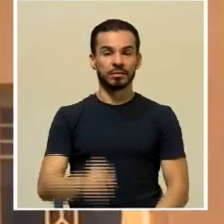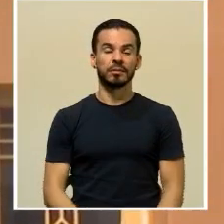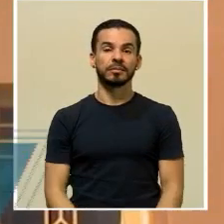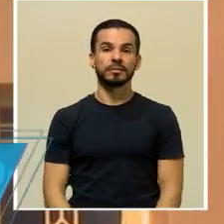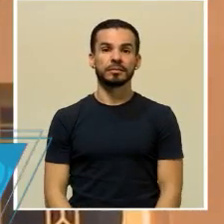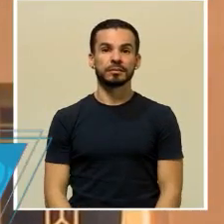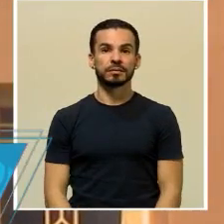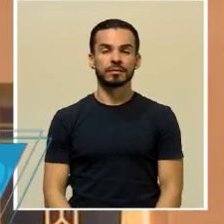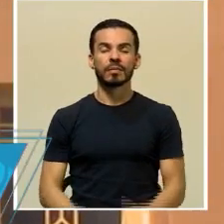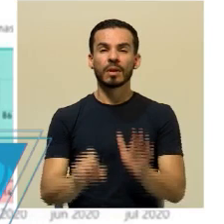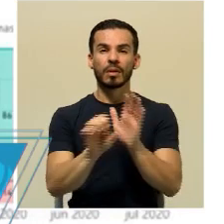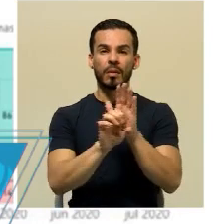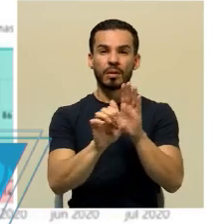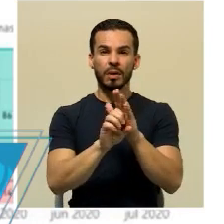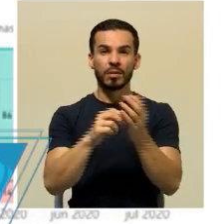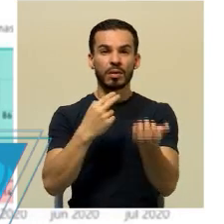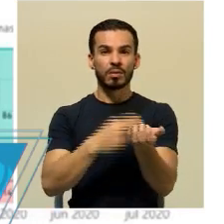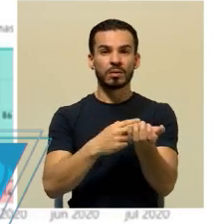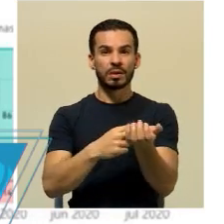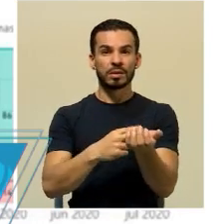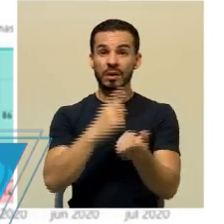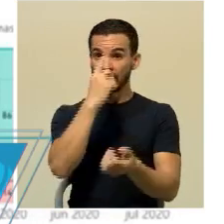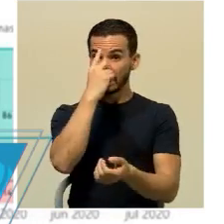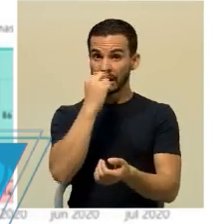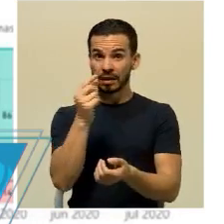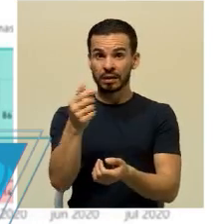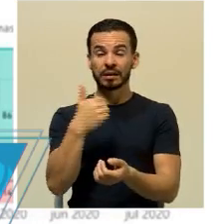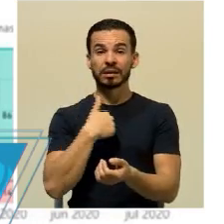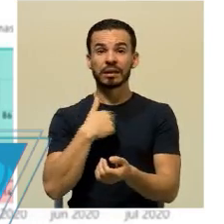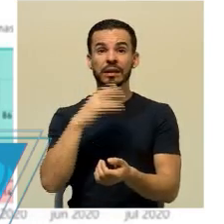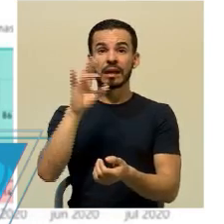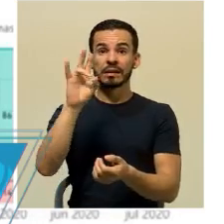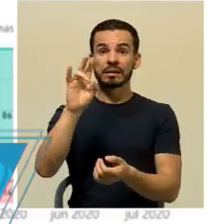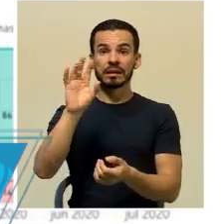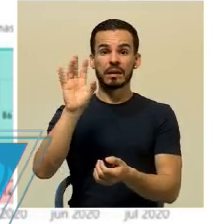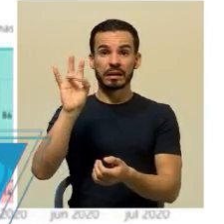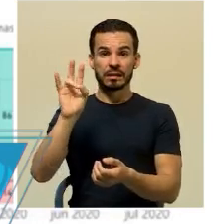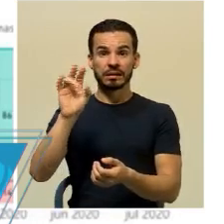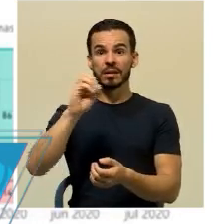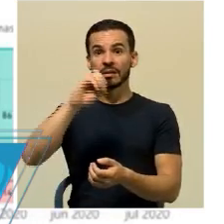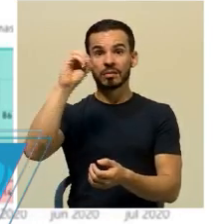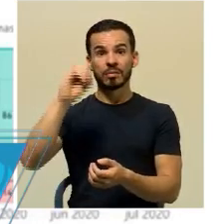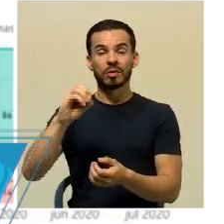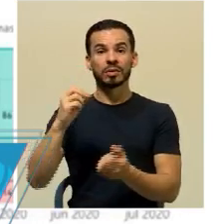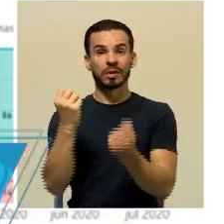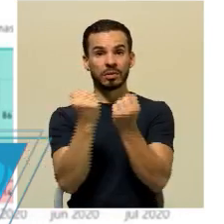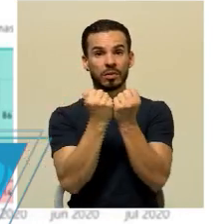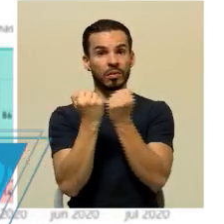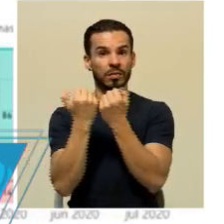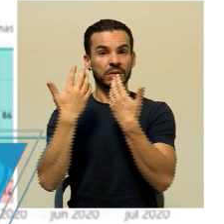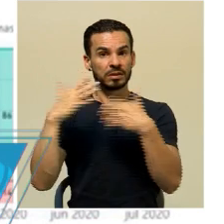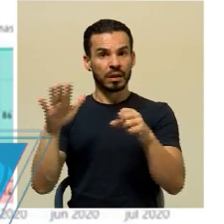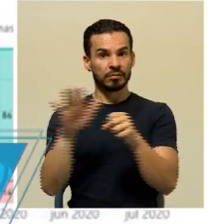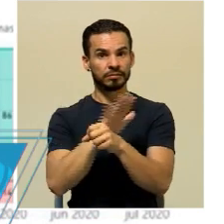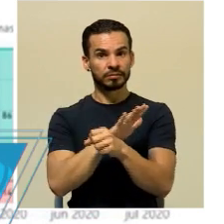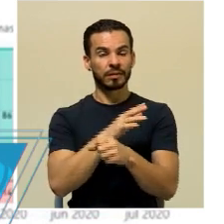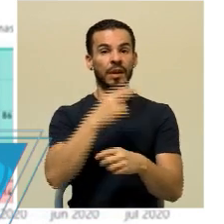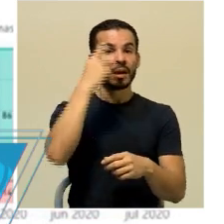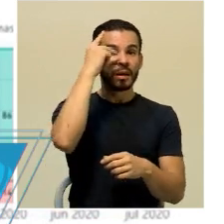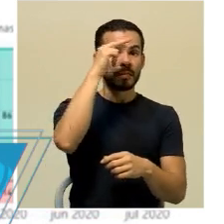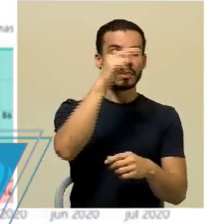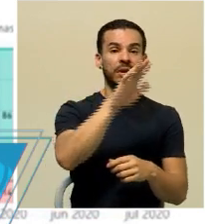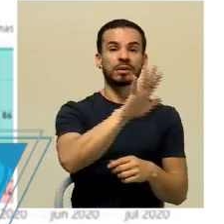COVID-19. Por ejemplo, el Hospital Calderón Guardia tiene 77% de ocupación, el Hospital